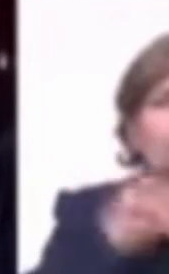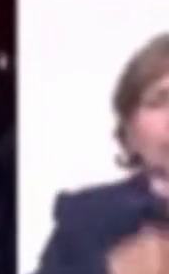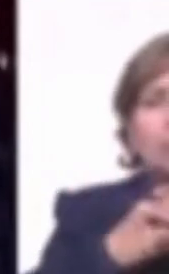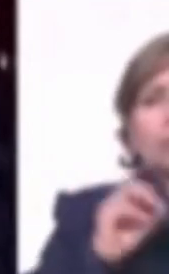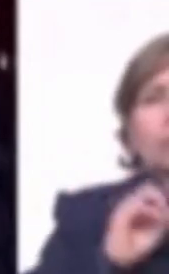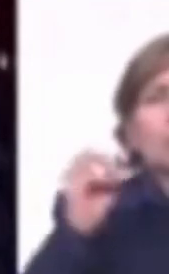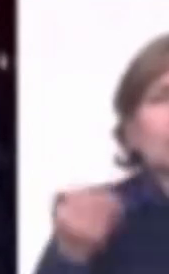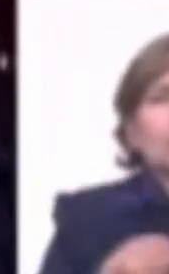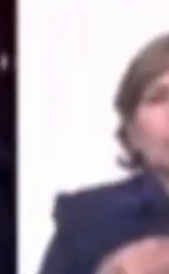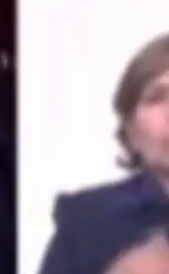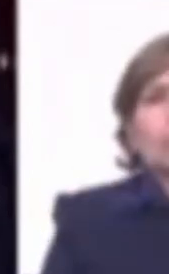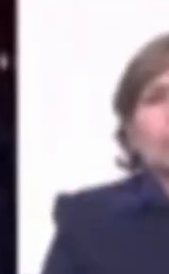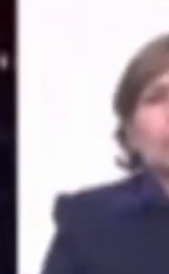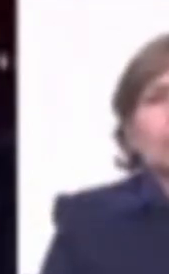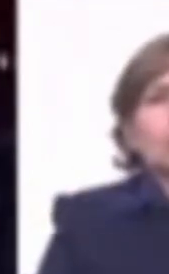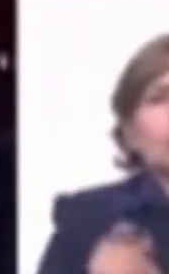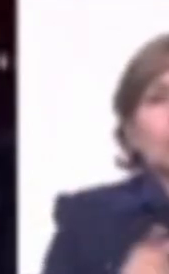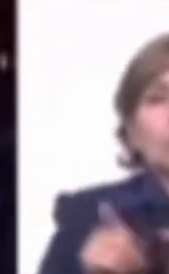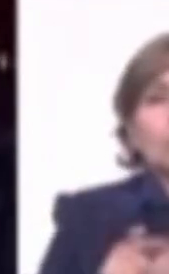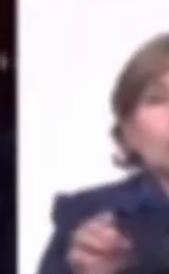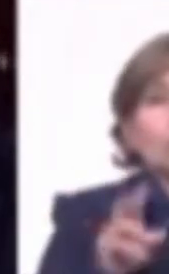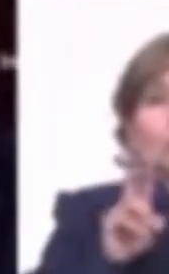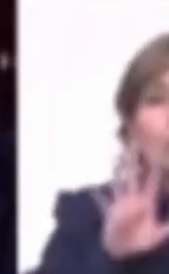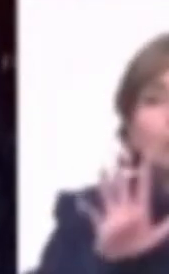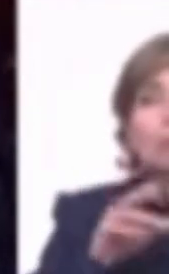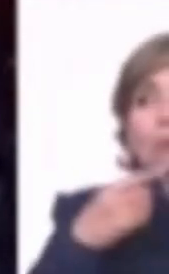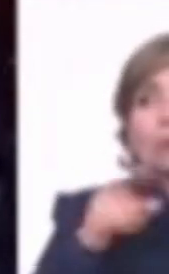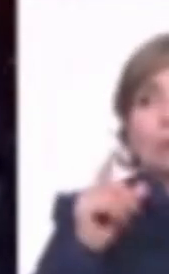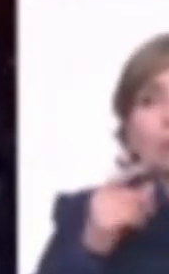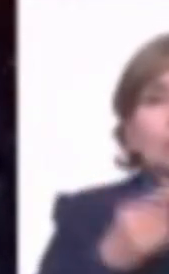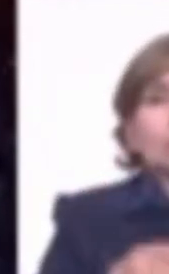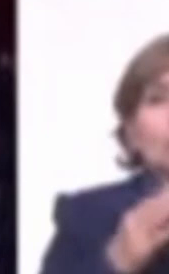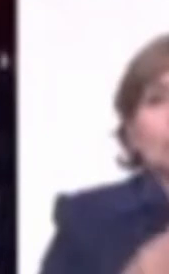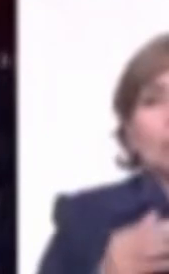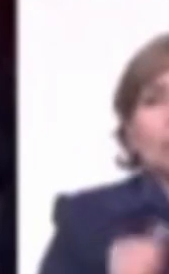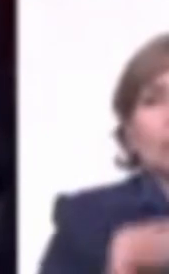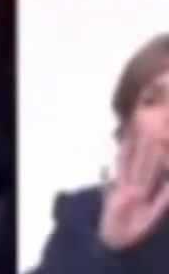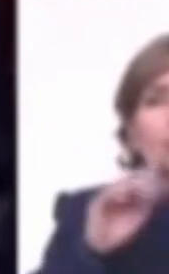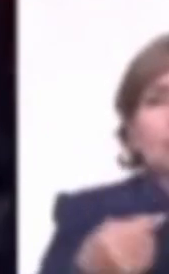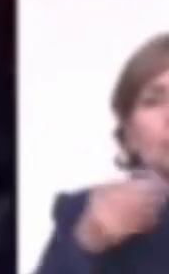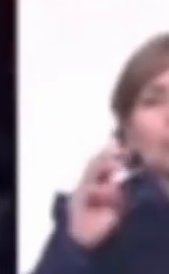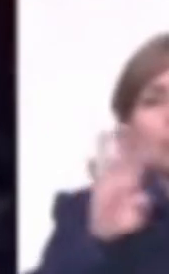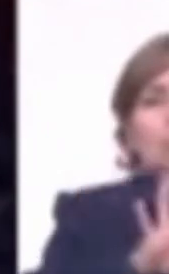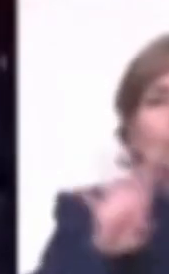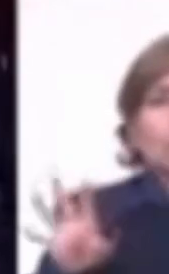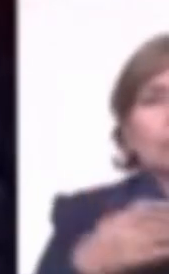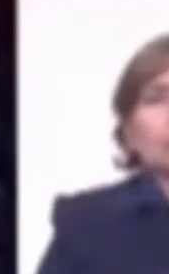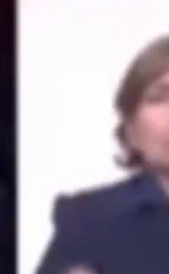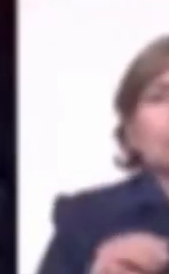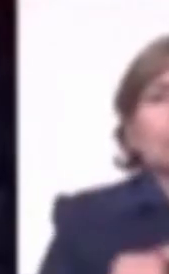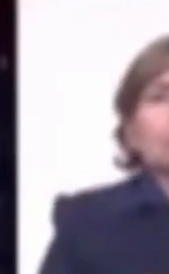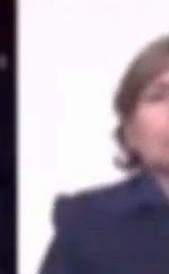organizado de estos seis mil veinticinco millones cinco mil doscientos cincuenta y cuatro van a seguridad